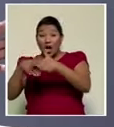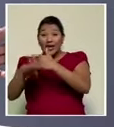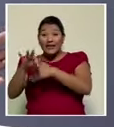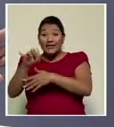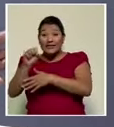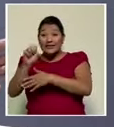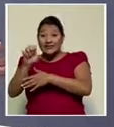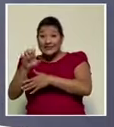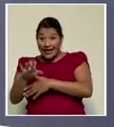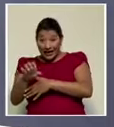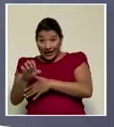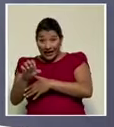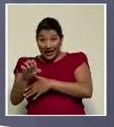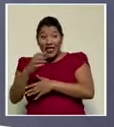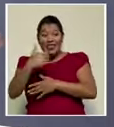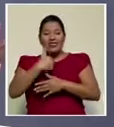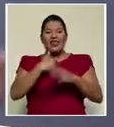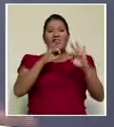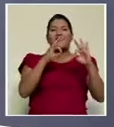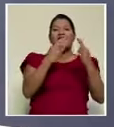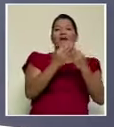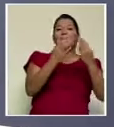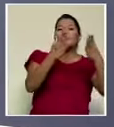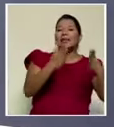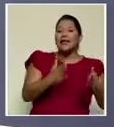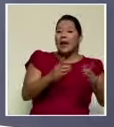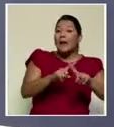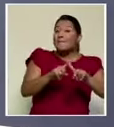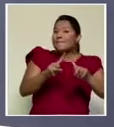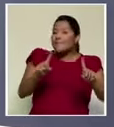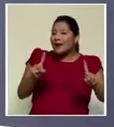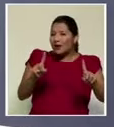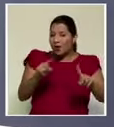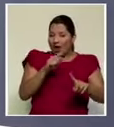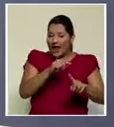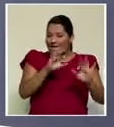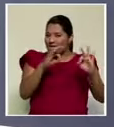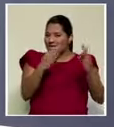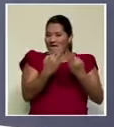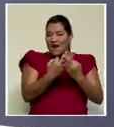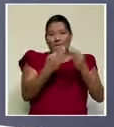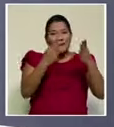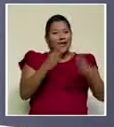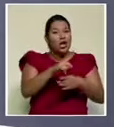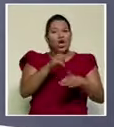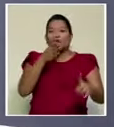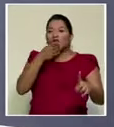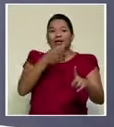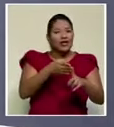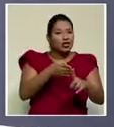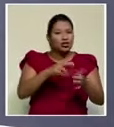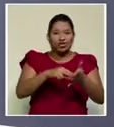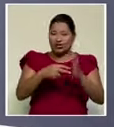salvo en el caso de los hermanos o hermanas, de modo que no había incompatibilidad con